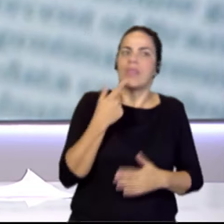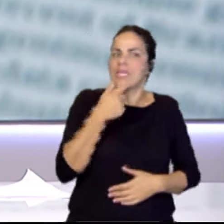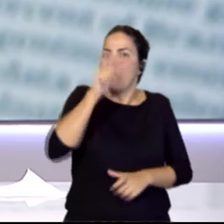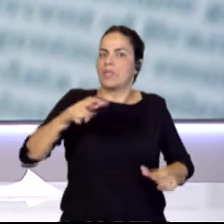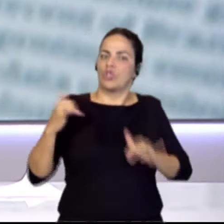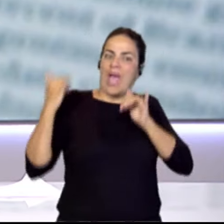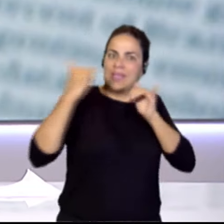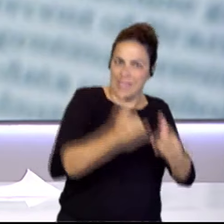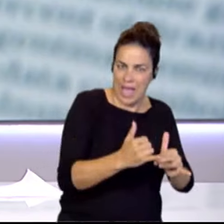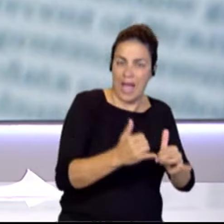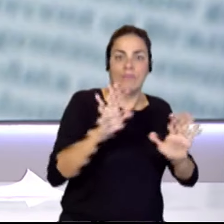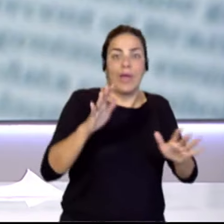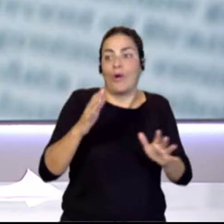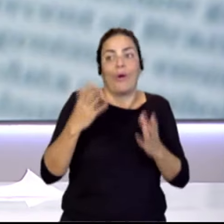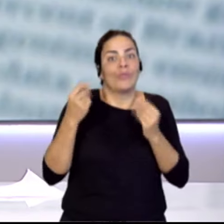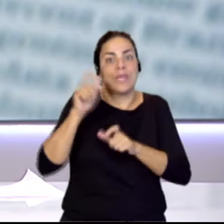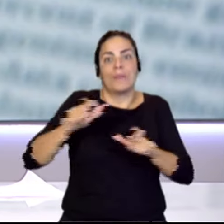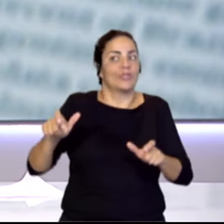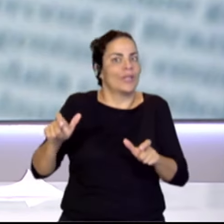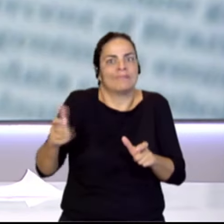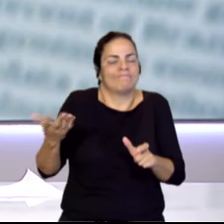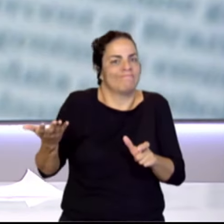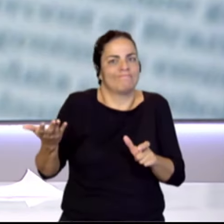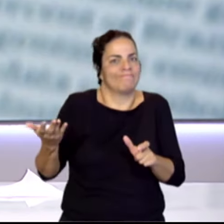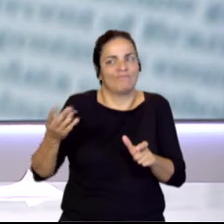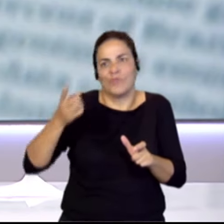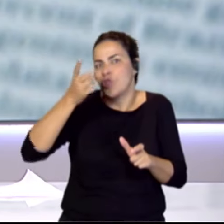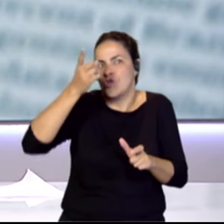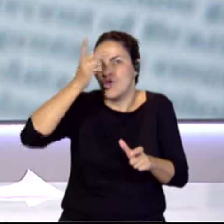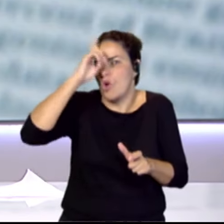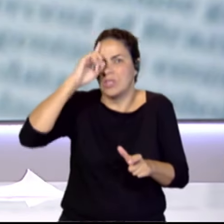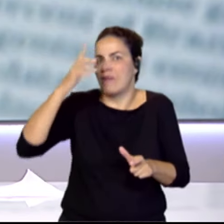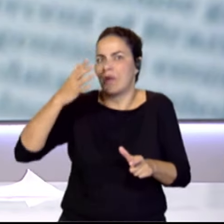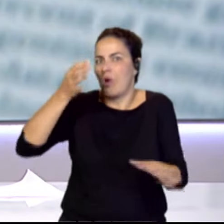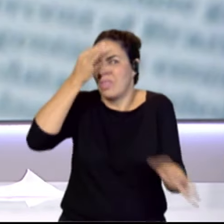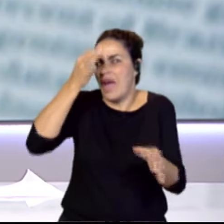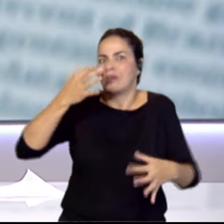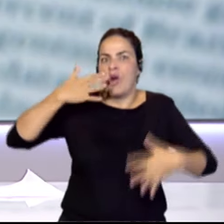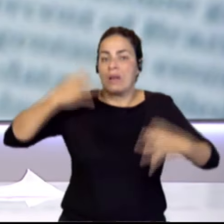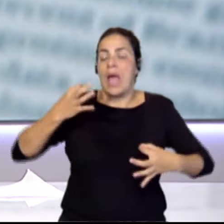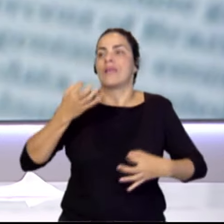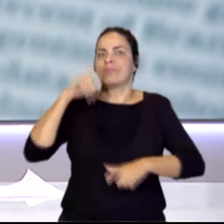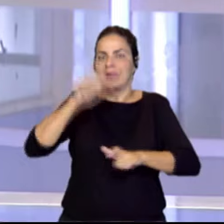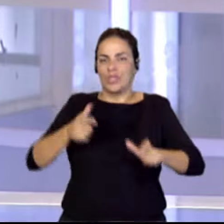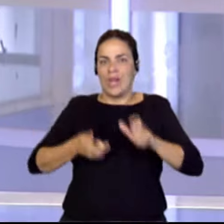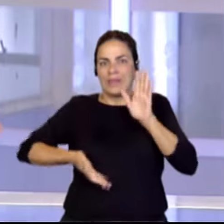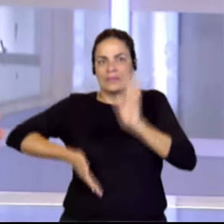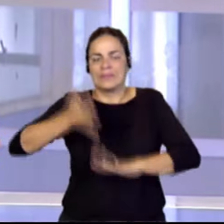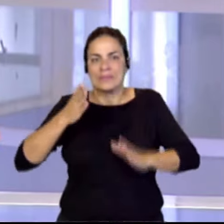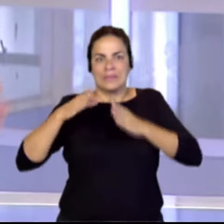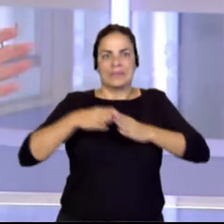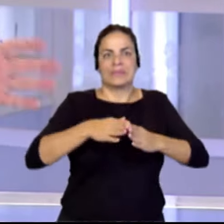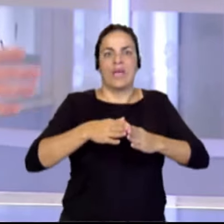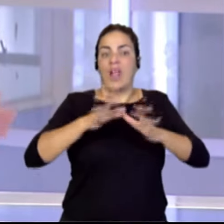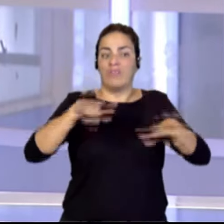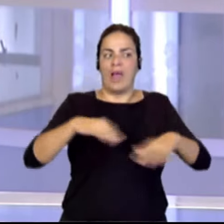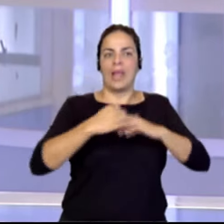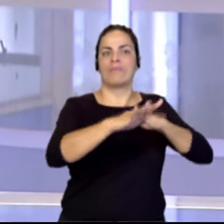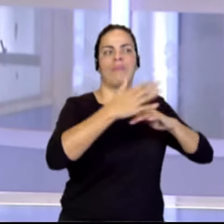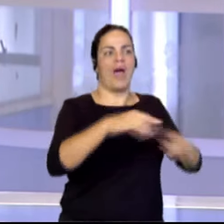los que no hay constancia Oficialmente de cuántos migrantes Cuántas personas se quedan en el mar efectivamente estamos en un océano no el